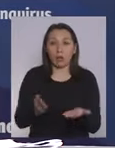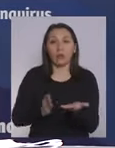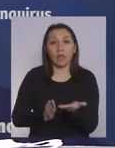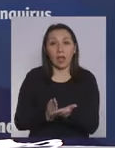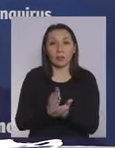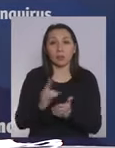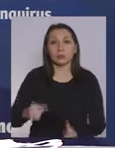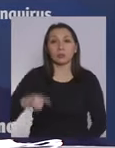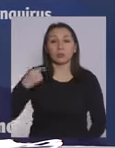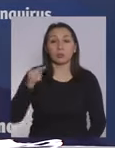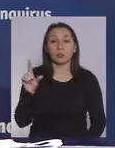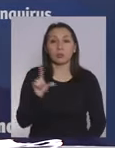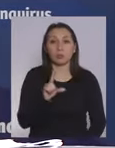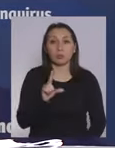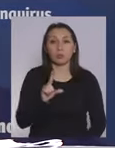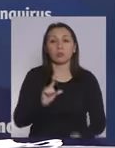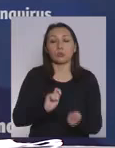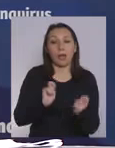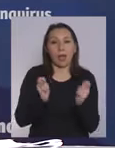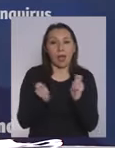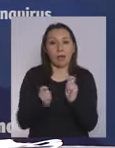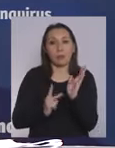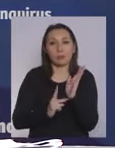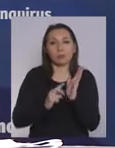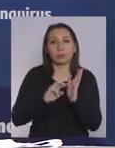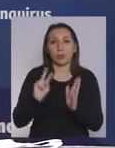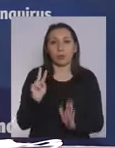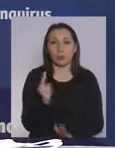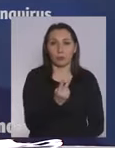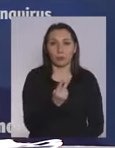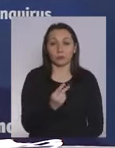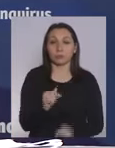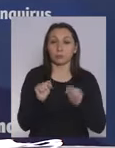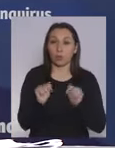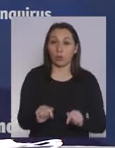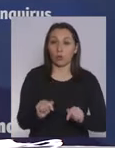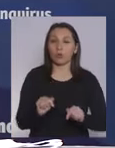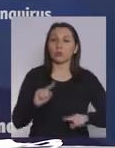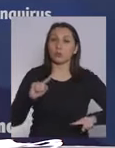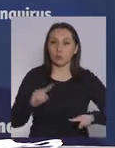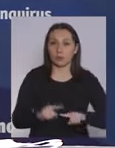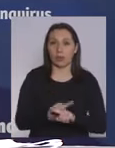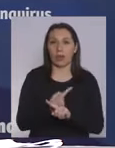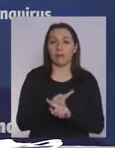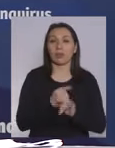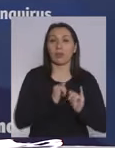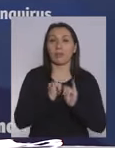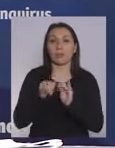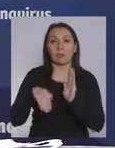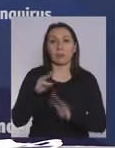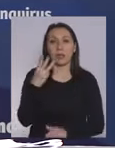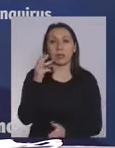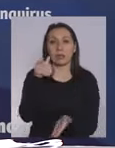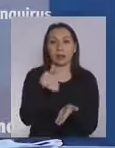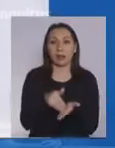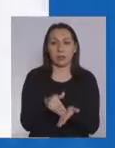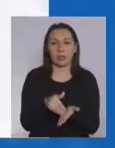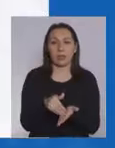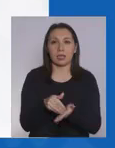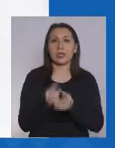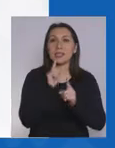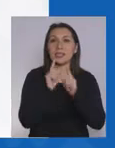a partir del lunes a la etapa de transición hoy nuevamente un reportamos más de 30.000